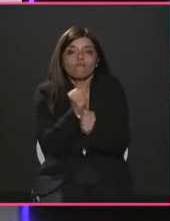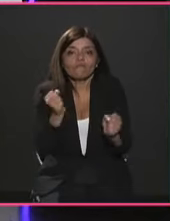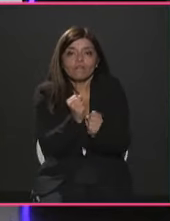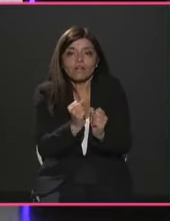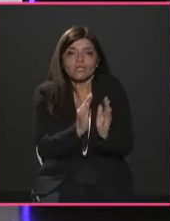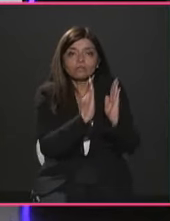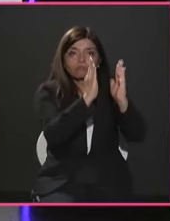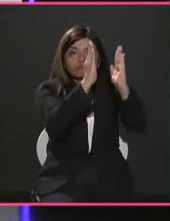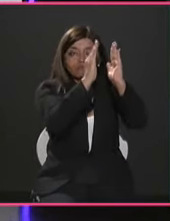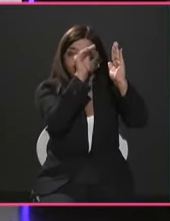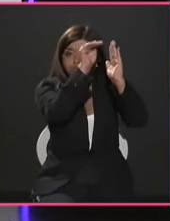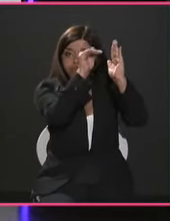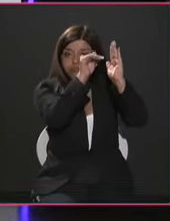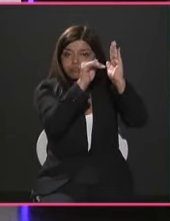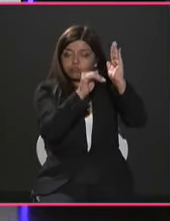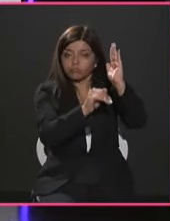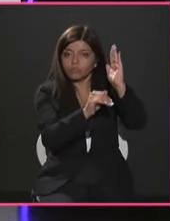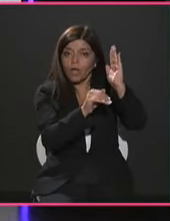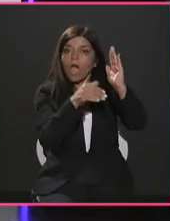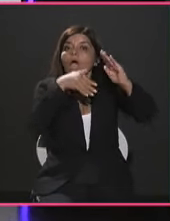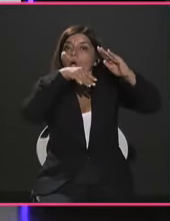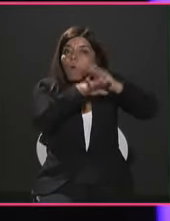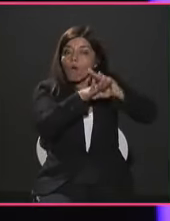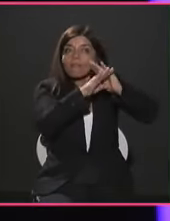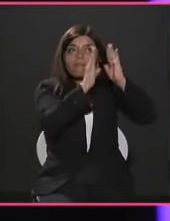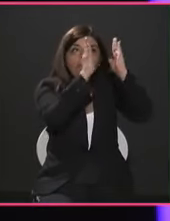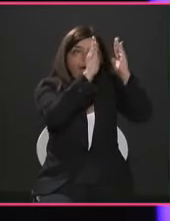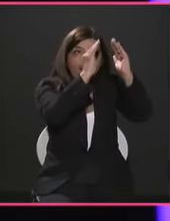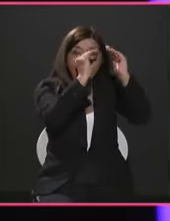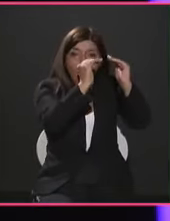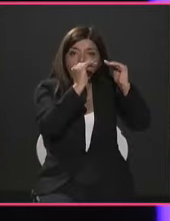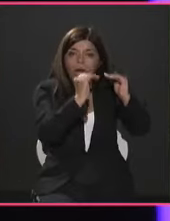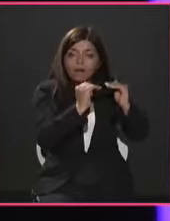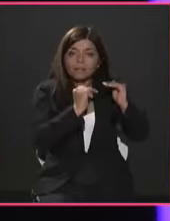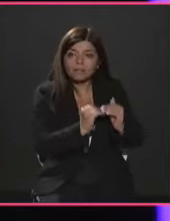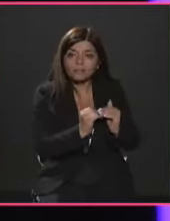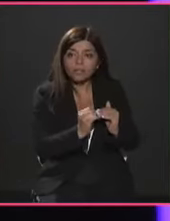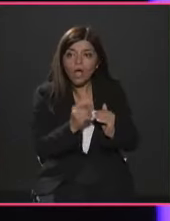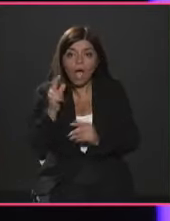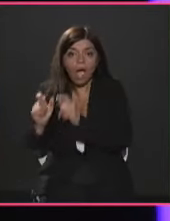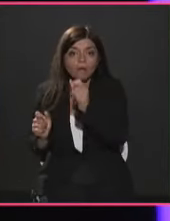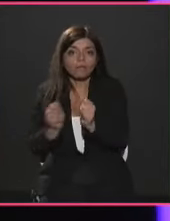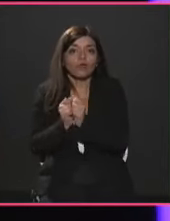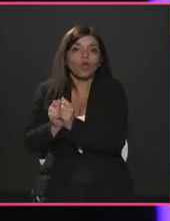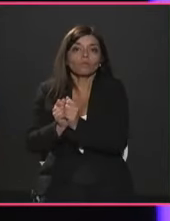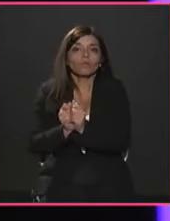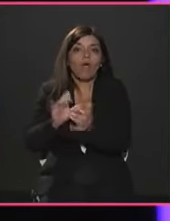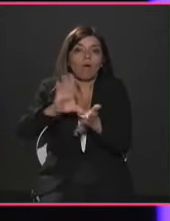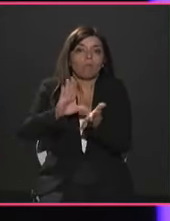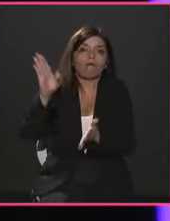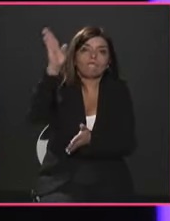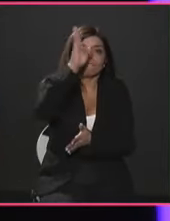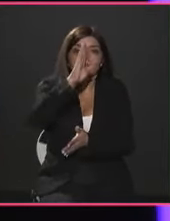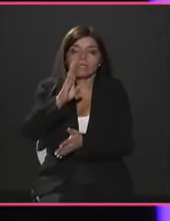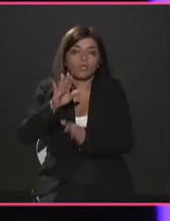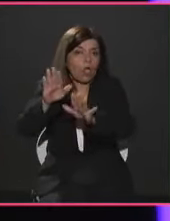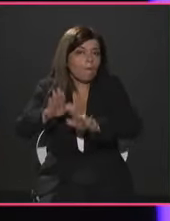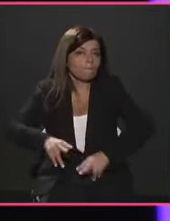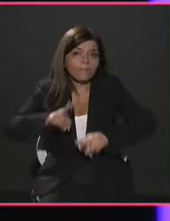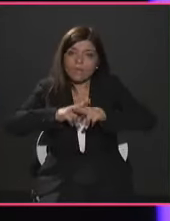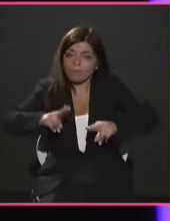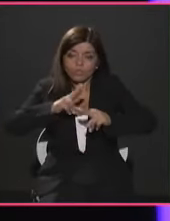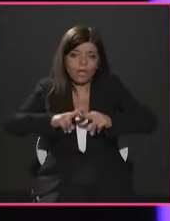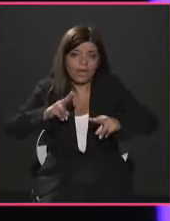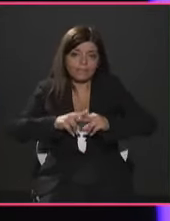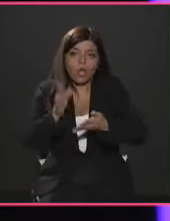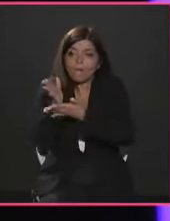nosotros podemos buscarlos tenerlos organizados Y tenemos colegas desde Brasil que están haciendo exactamente esto mismo